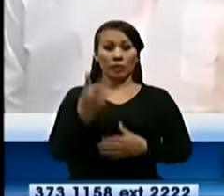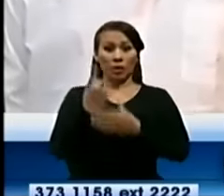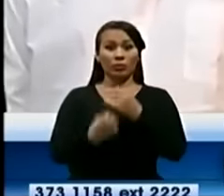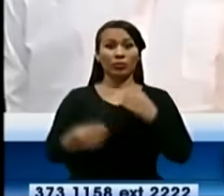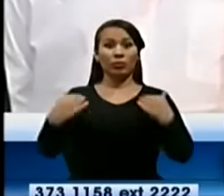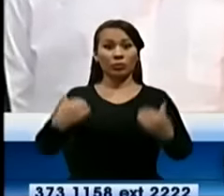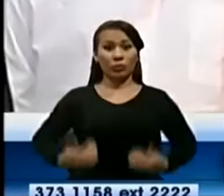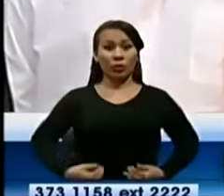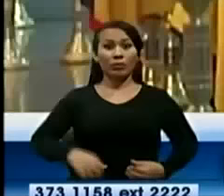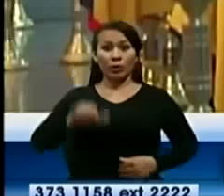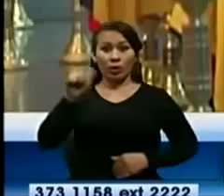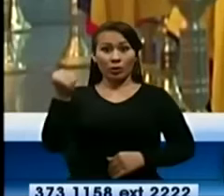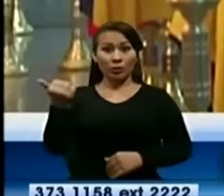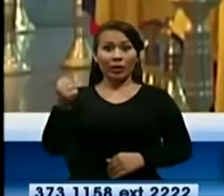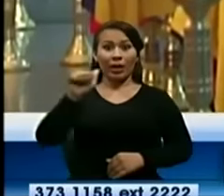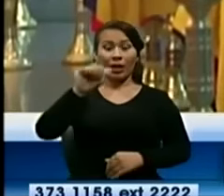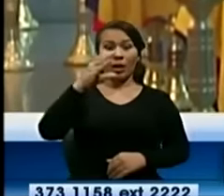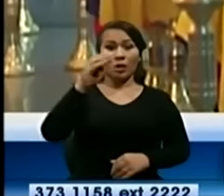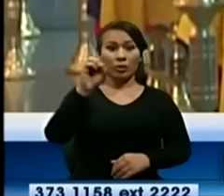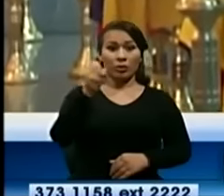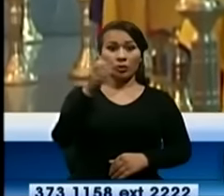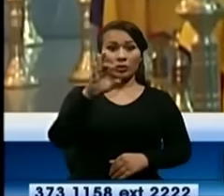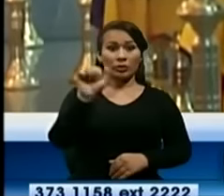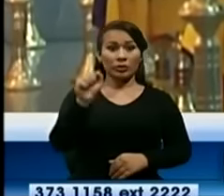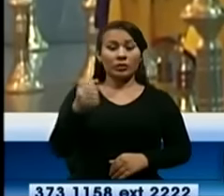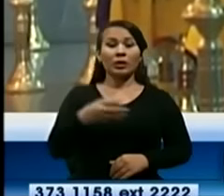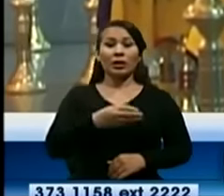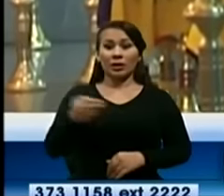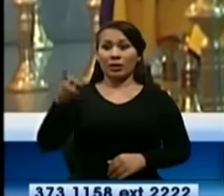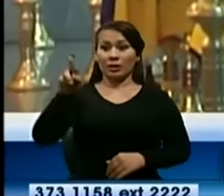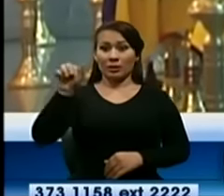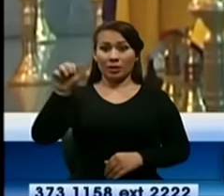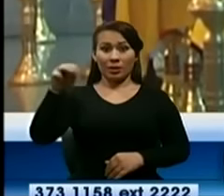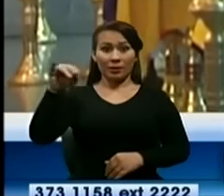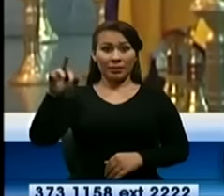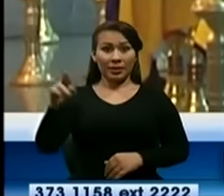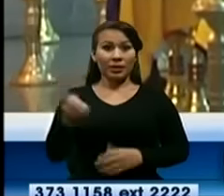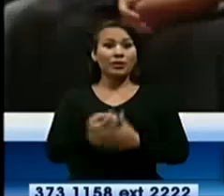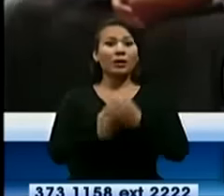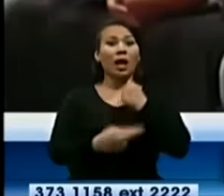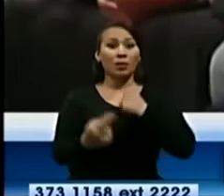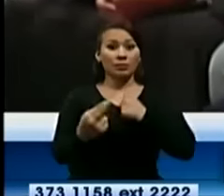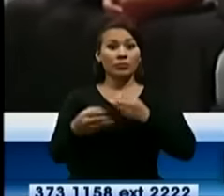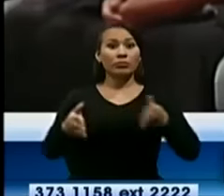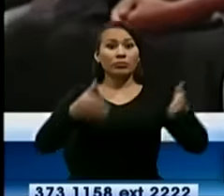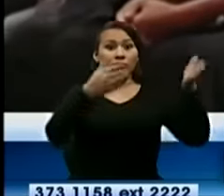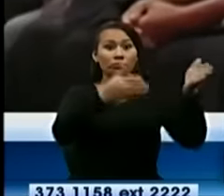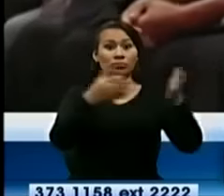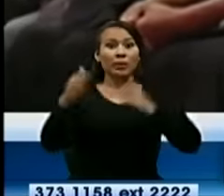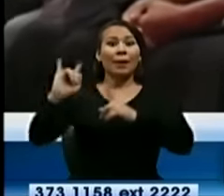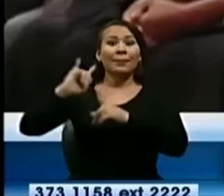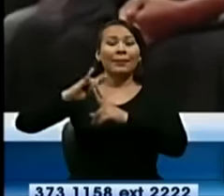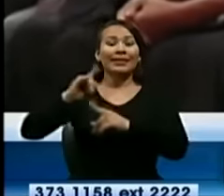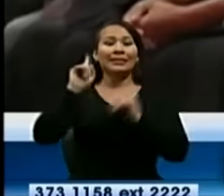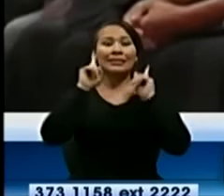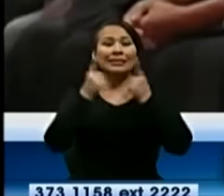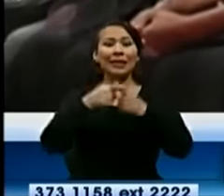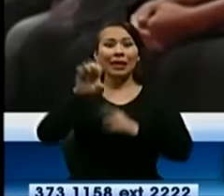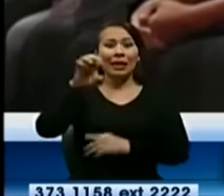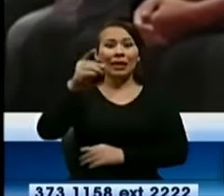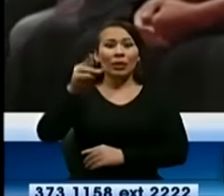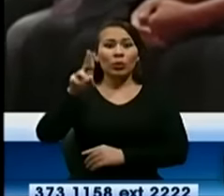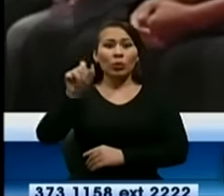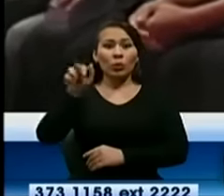de los infantes Acosta Sánchez y Ramírez Lozano fueron llevados a la base San Eduardo, suroeste de